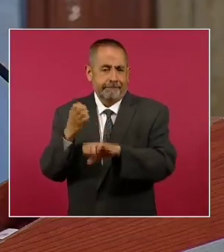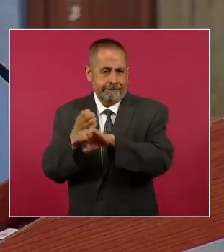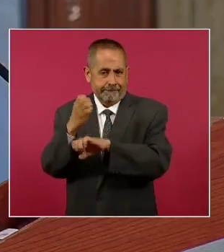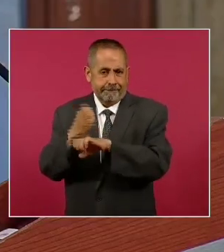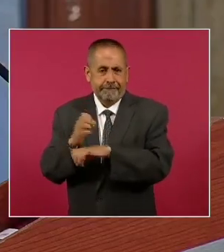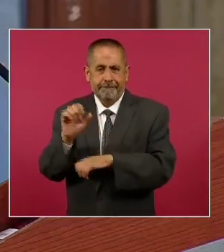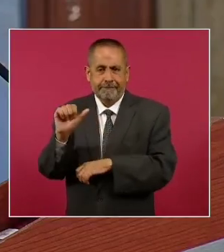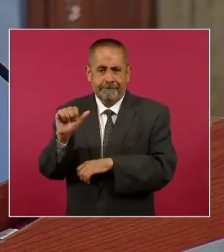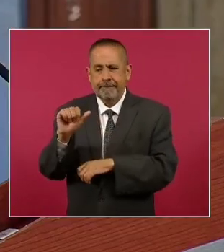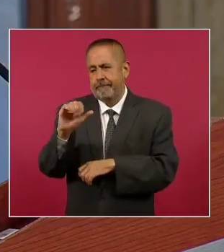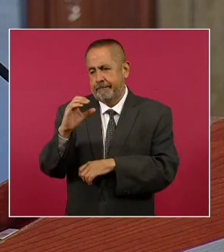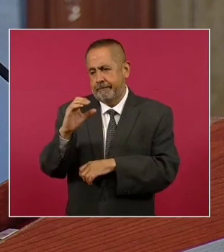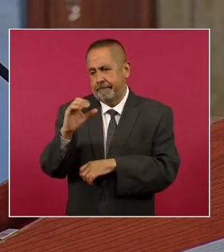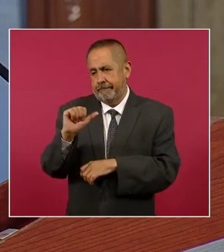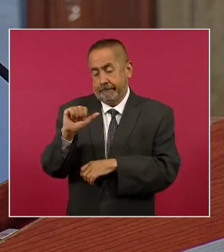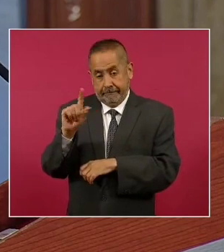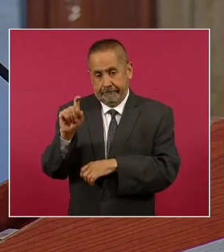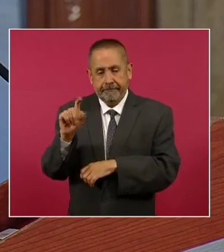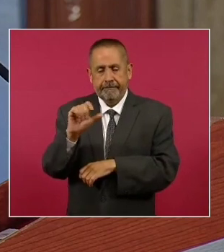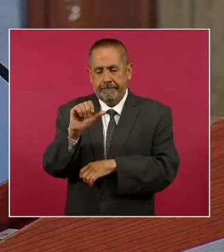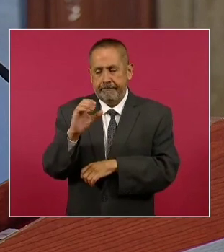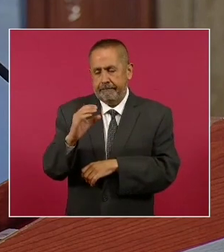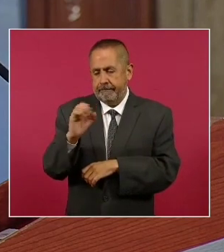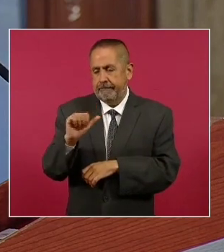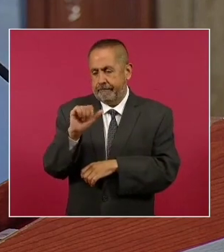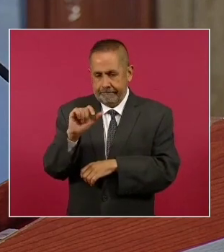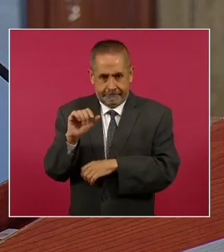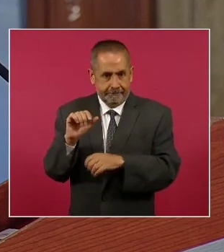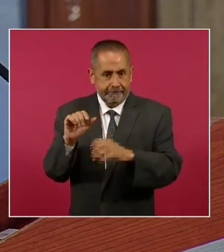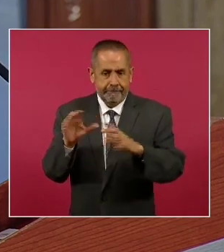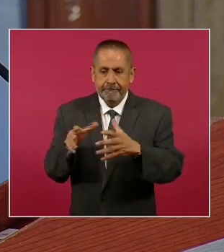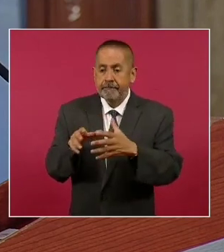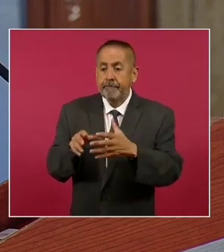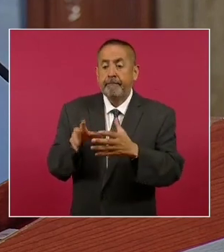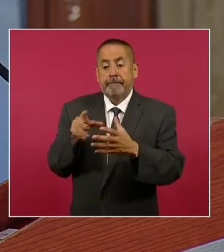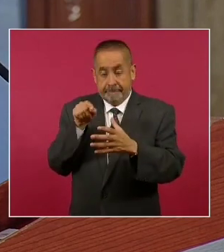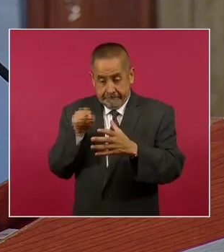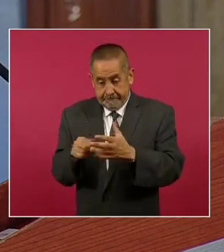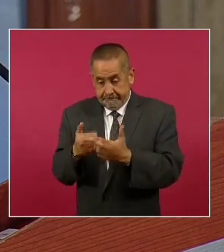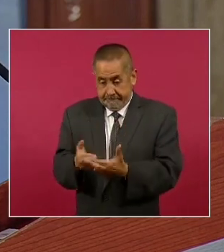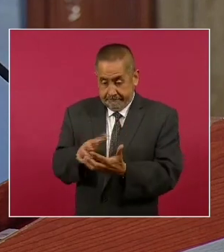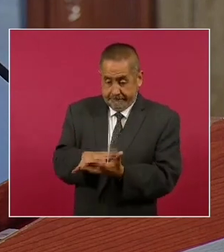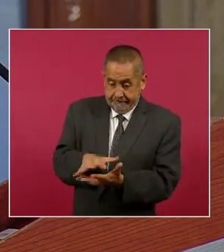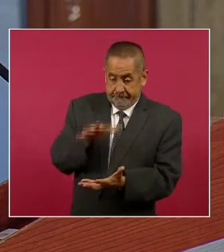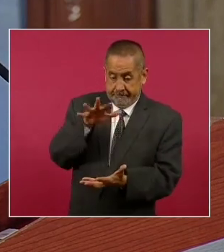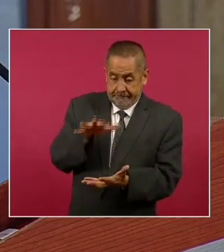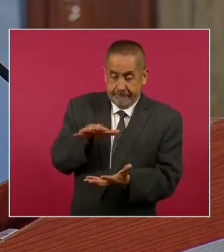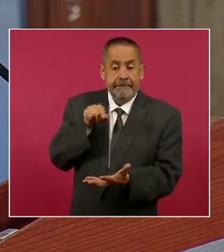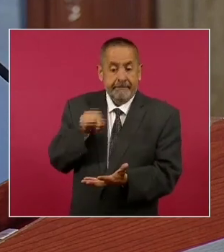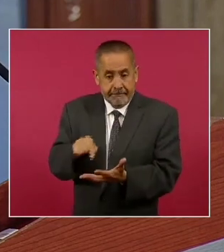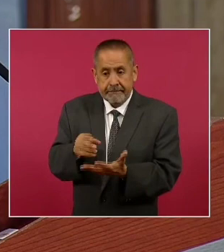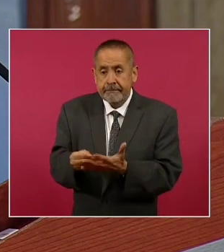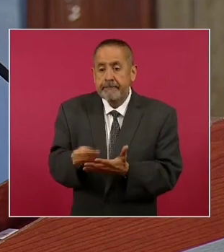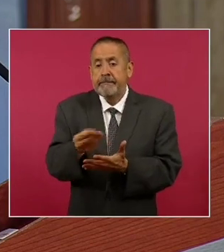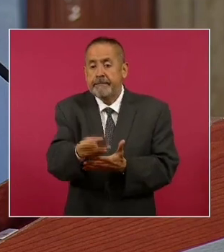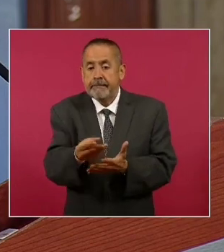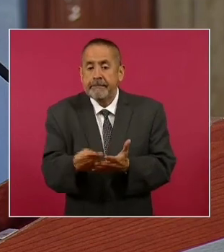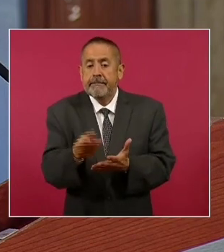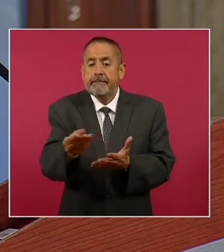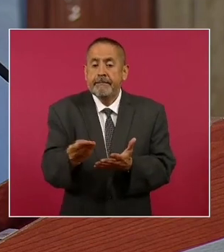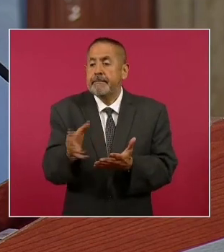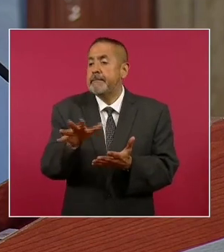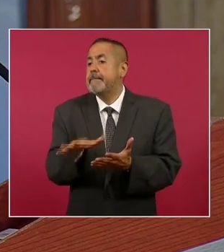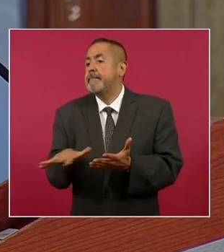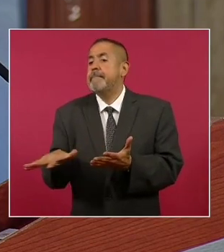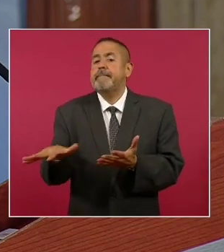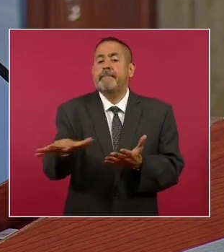se encargan de distribuirlo hacia la población. La CEA verifica que la operación se realice conforme a